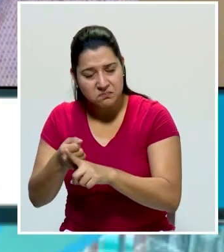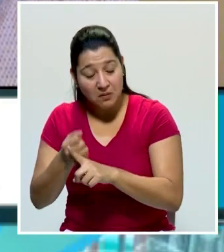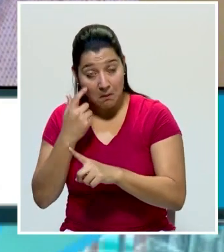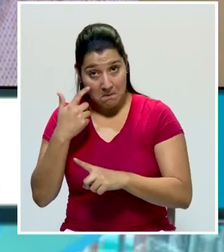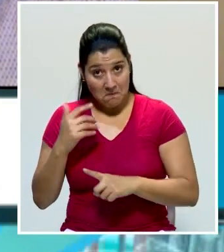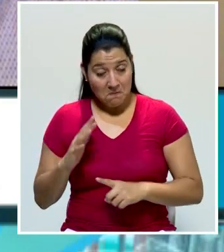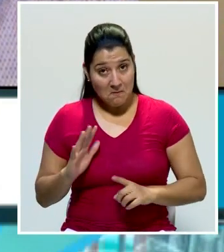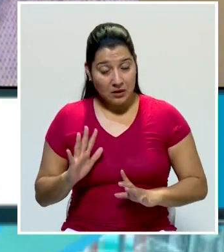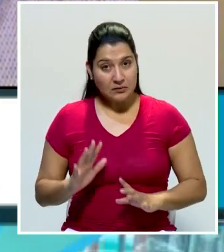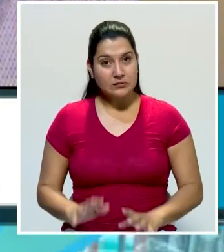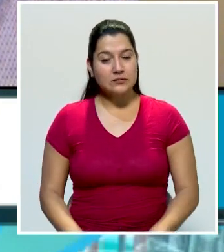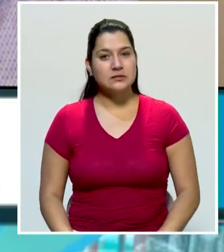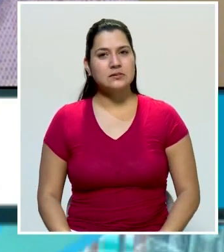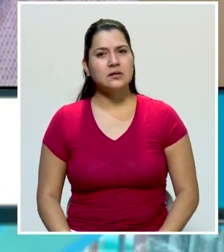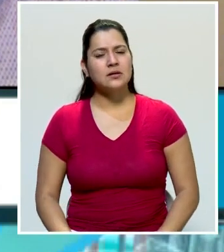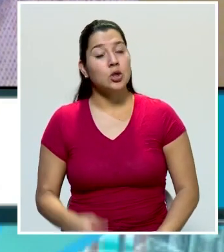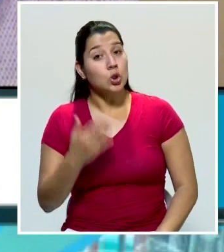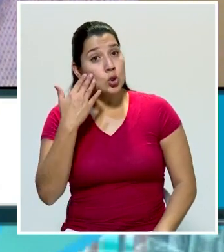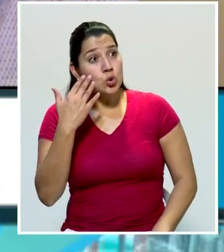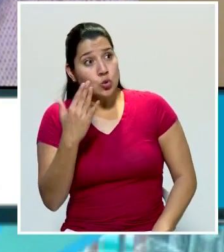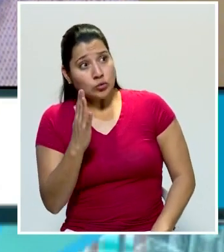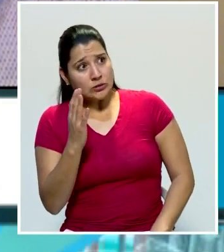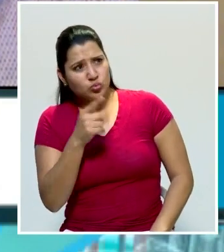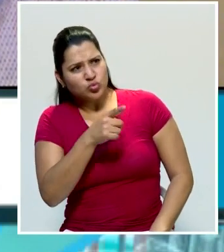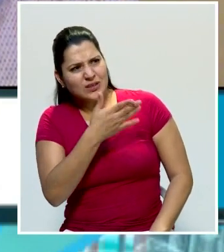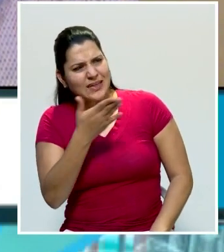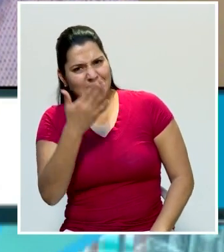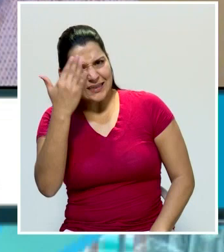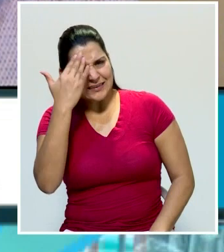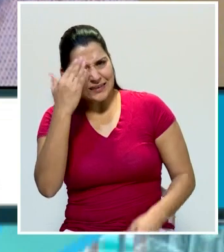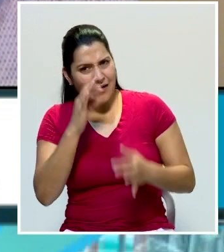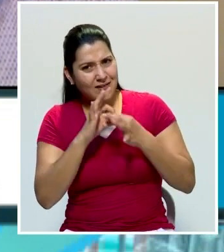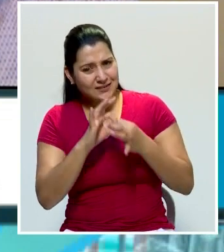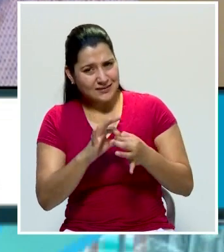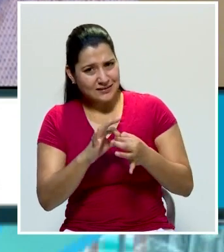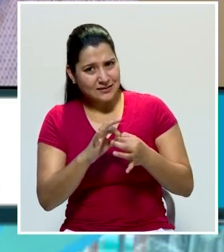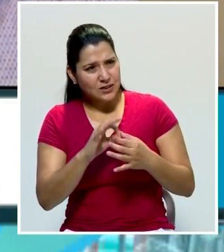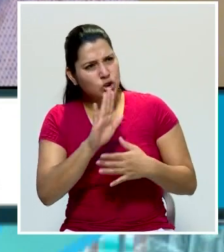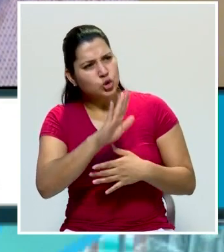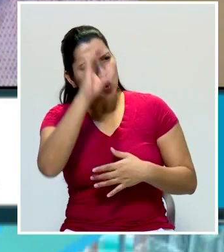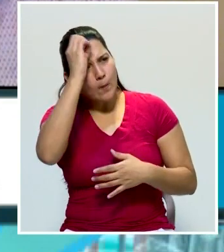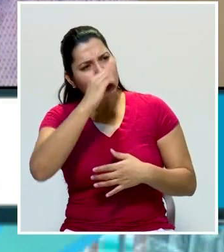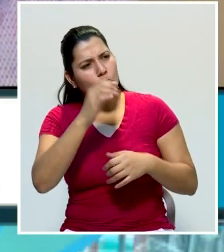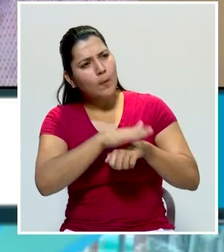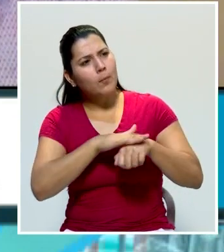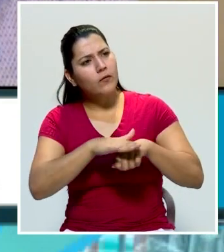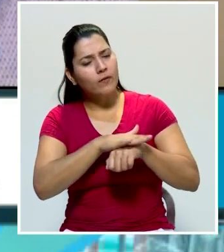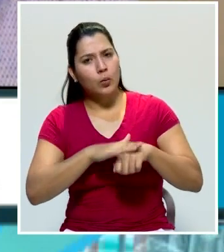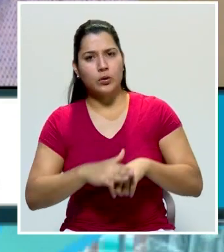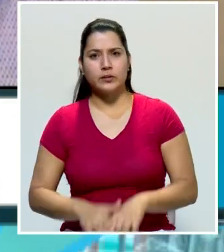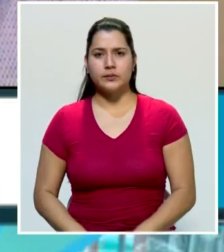llegó a la agresión física. No sé qué información tiene usted al respecto y su reacción, por favor.